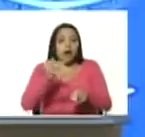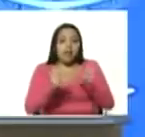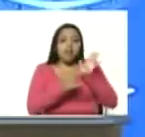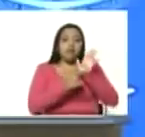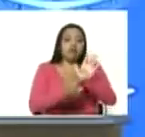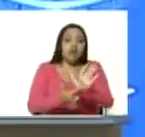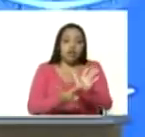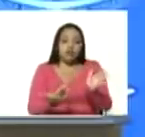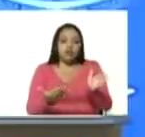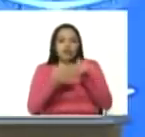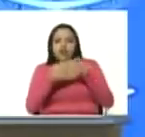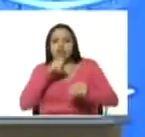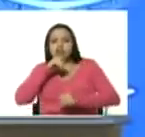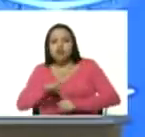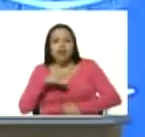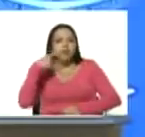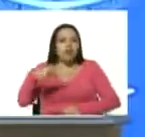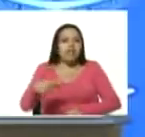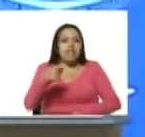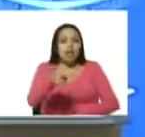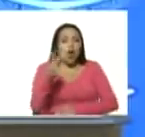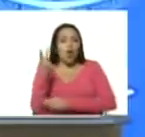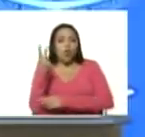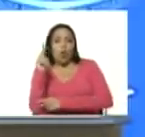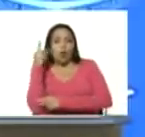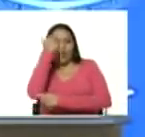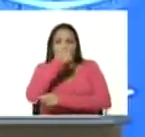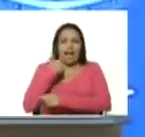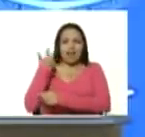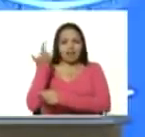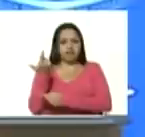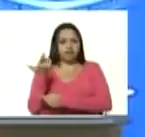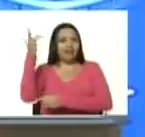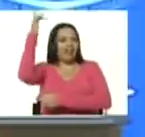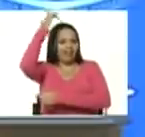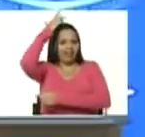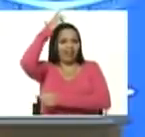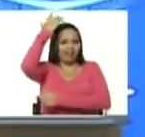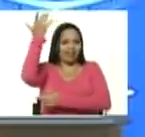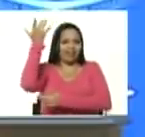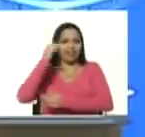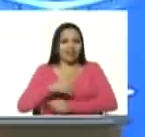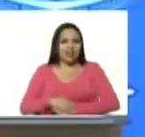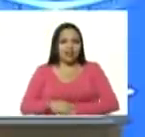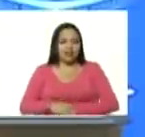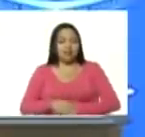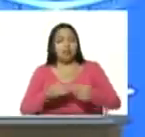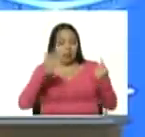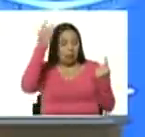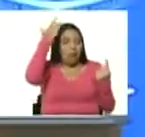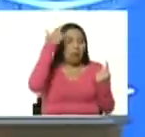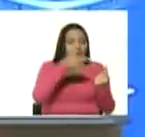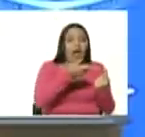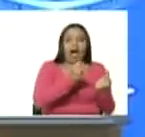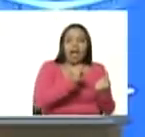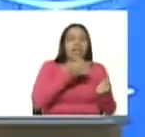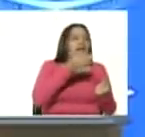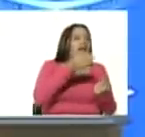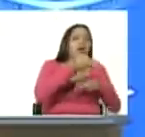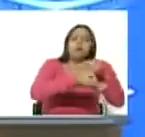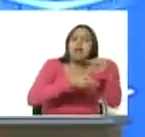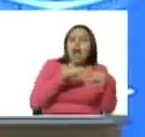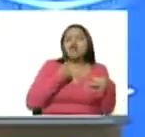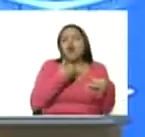largo de tu trayectoria política es que eres un doble faz, eres un doble cara. Por una parte estás hablando de que quieres participar